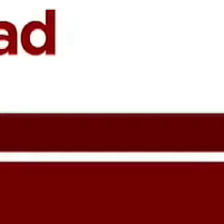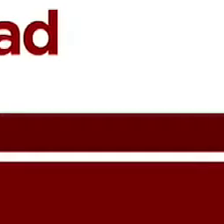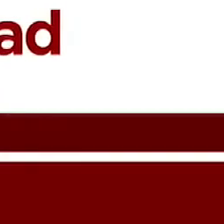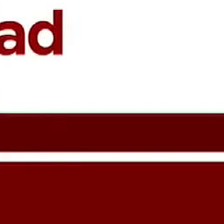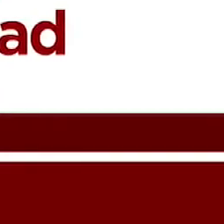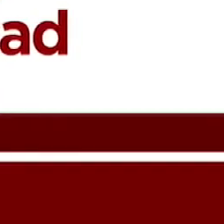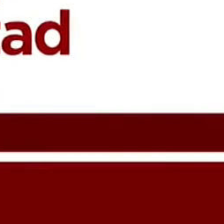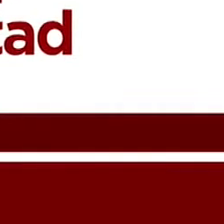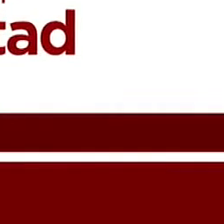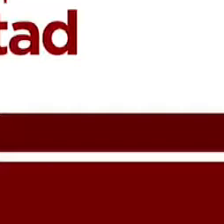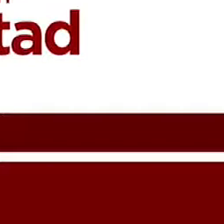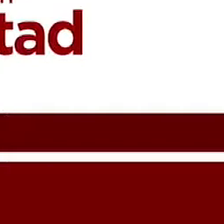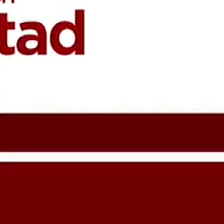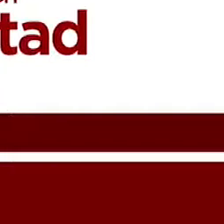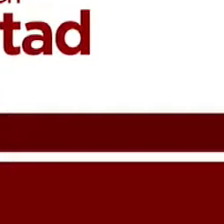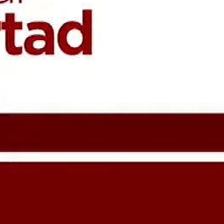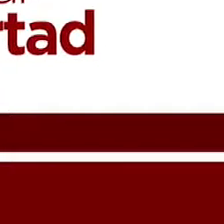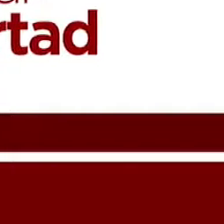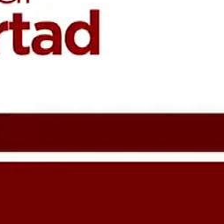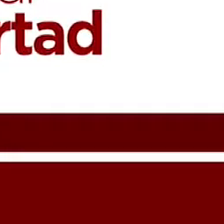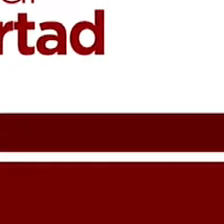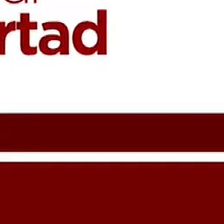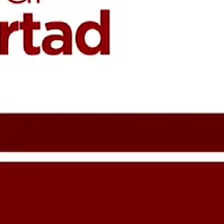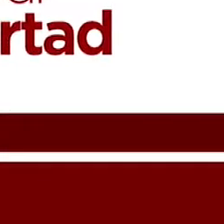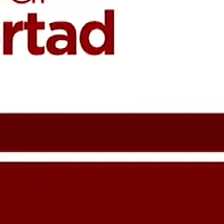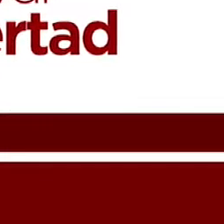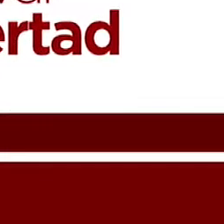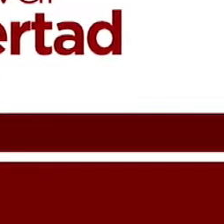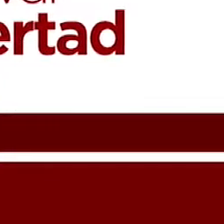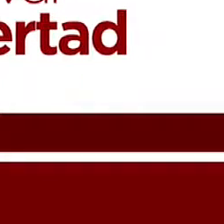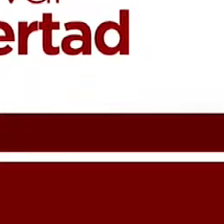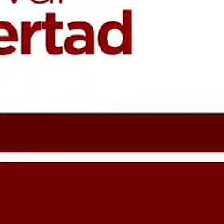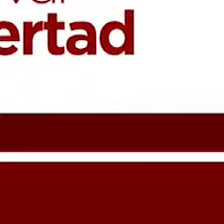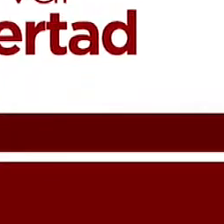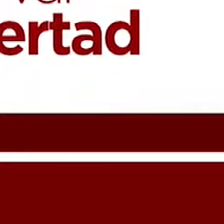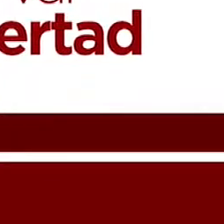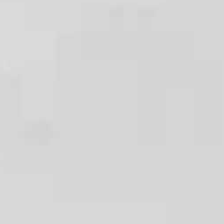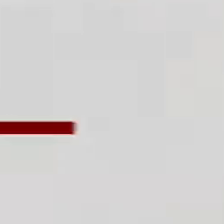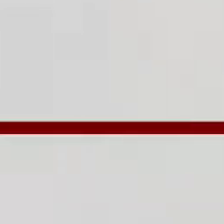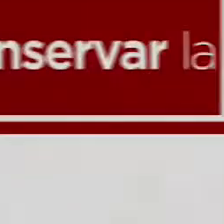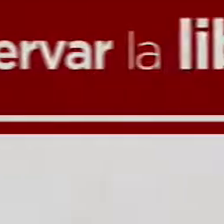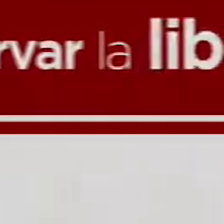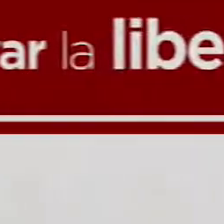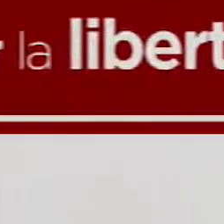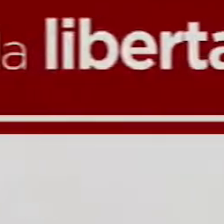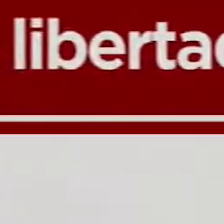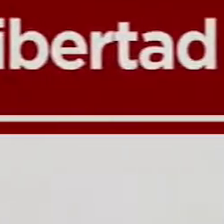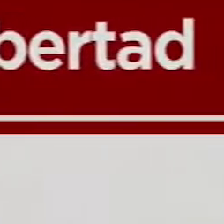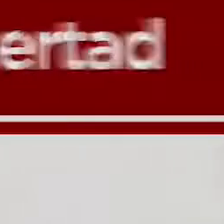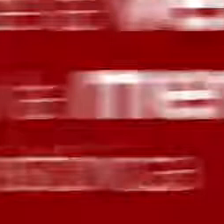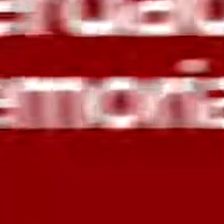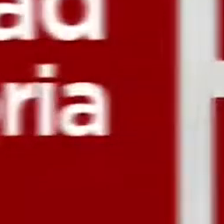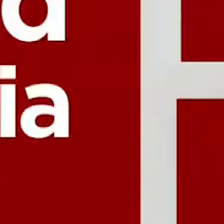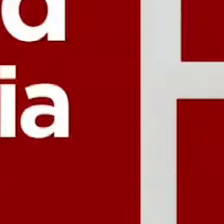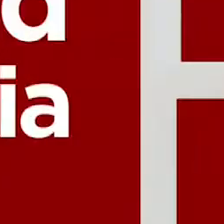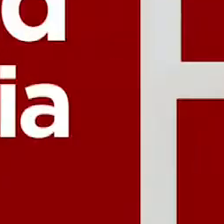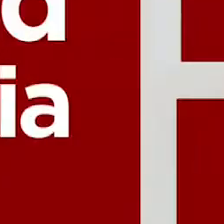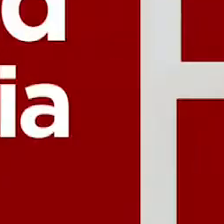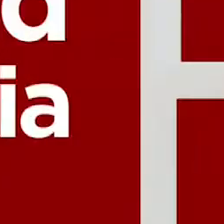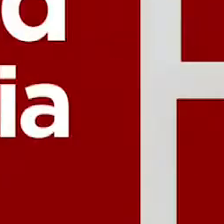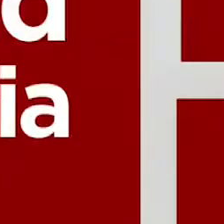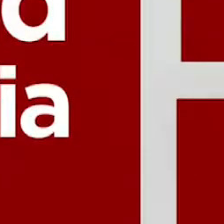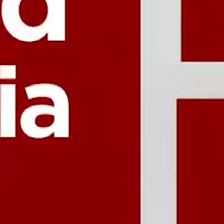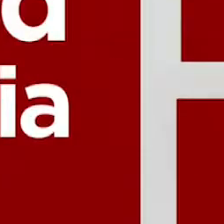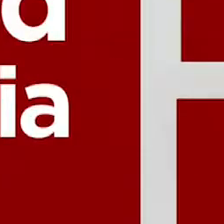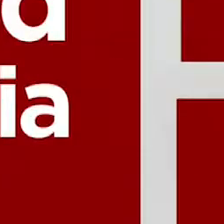Con esta ley, aun siendo condenadas, estas personas podrían conservar su libertad, siempre y cuando contribuyeran a la